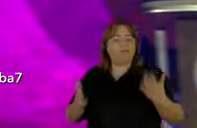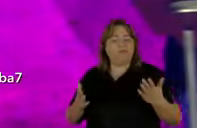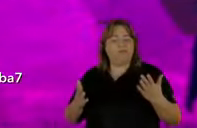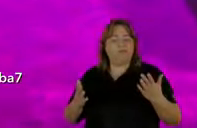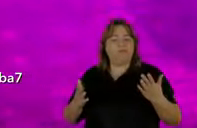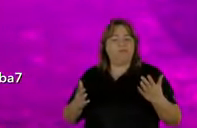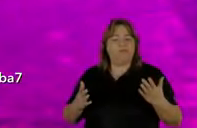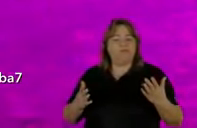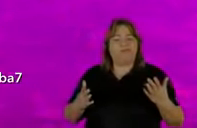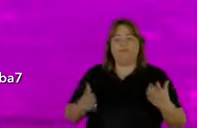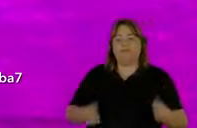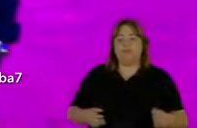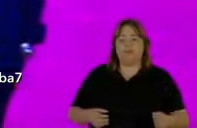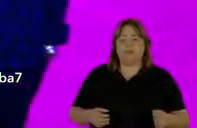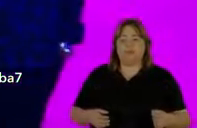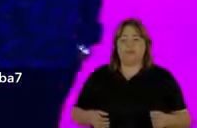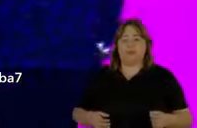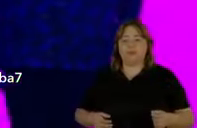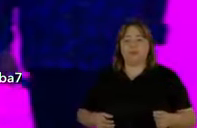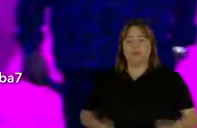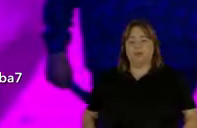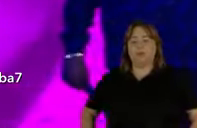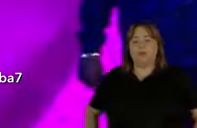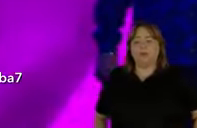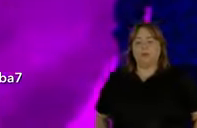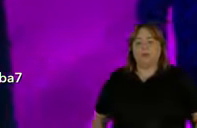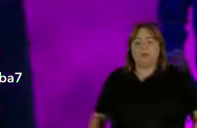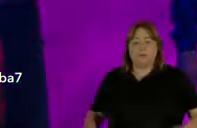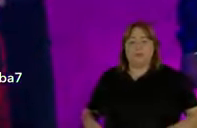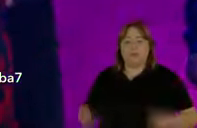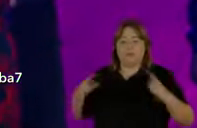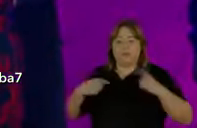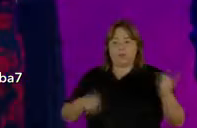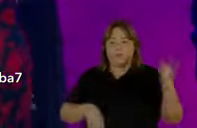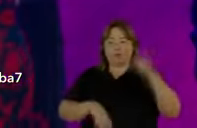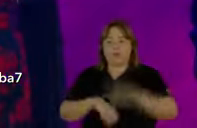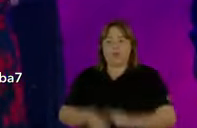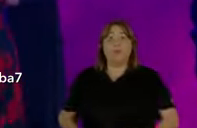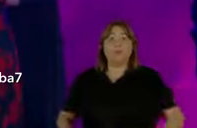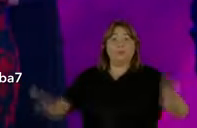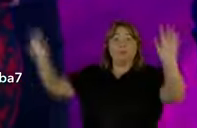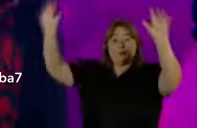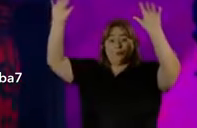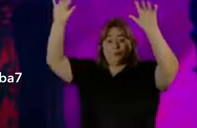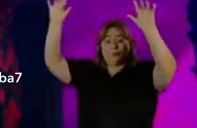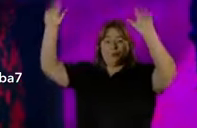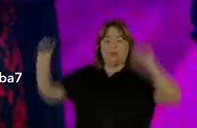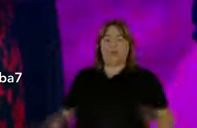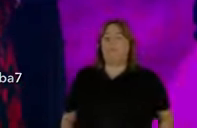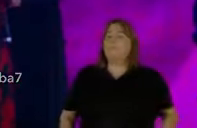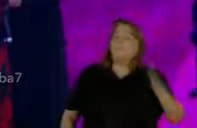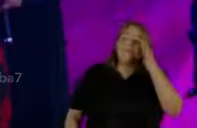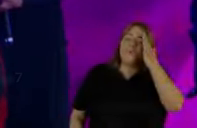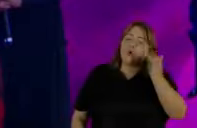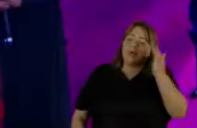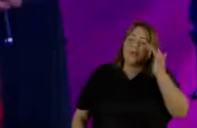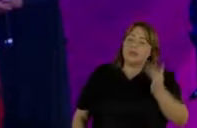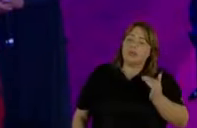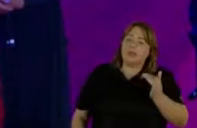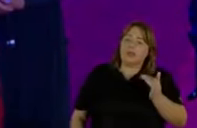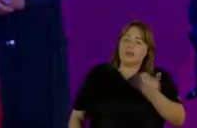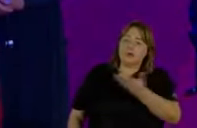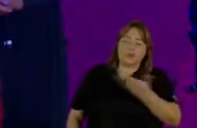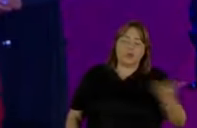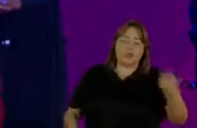manos. Yo meditaba eso y bueno, el que vino por primera vez, bueno, eso es levanta la mano, levanta la. ¿Sabes por qué? Porque una de las cosas